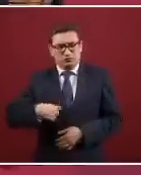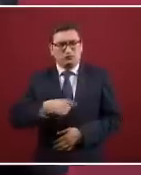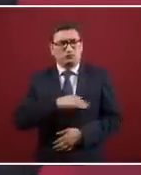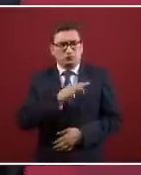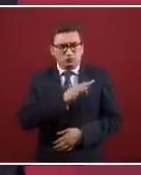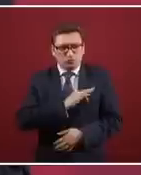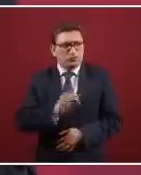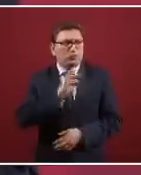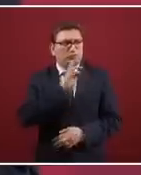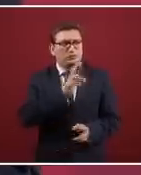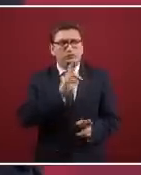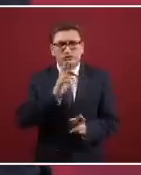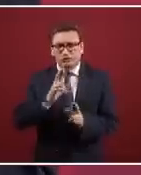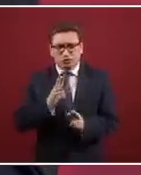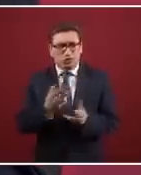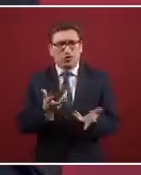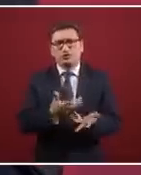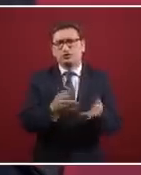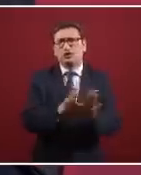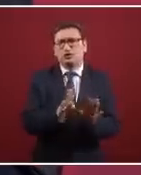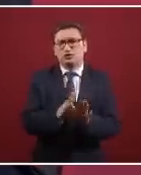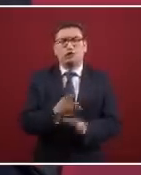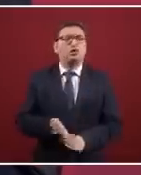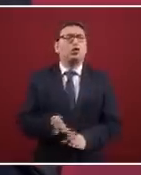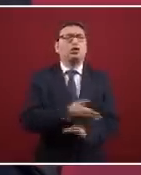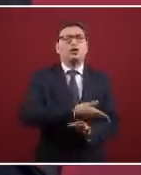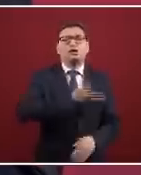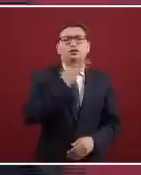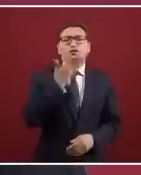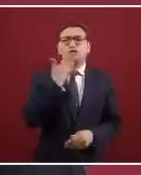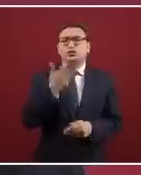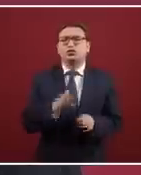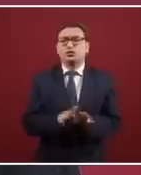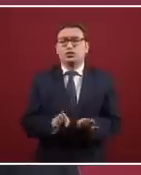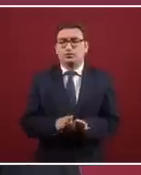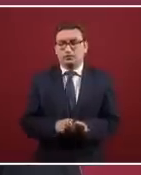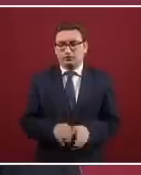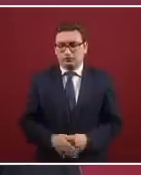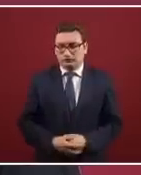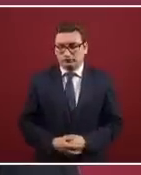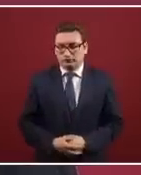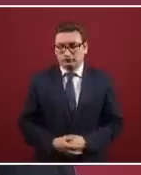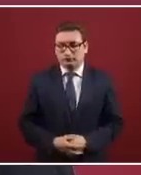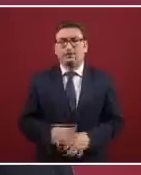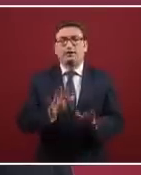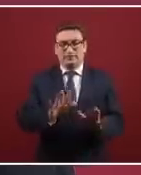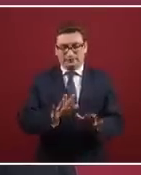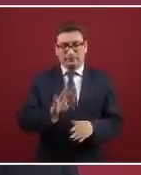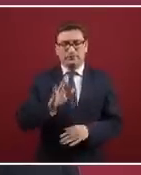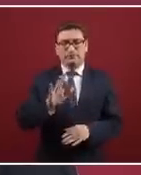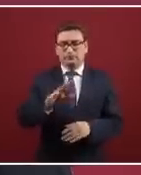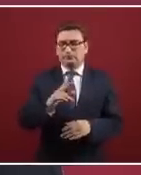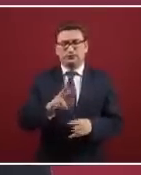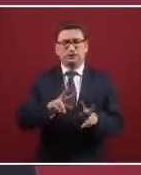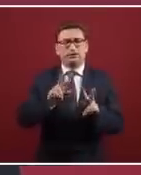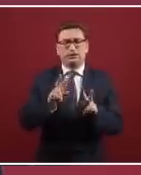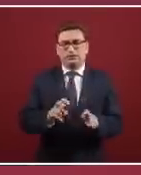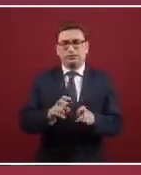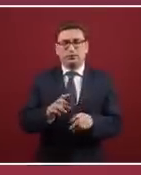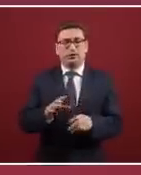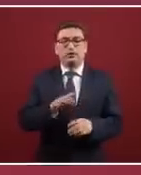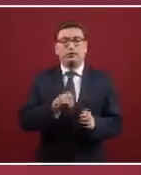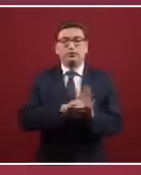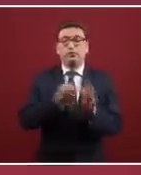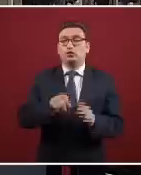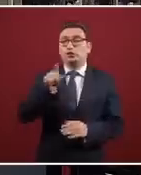resolverlo de otra manera? ¿Cómo se hacía antes? A ver, vamos a hablar con los directores de